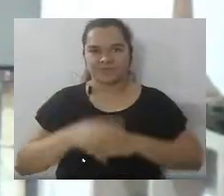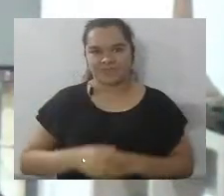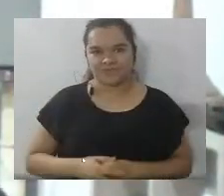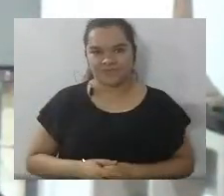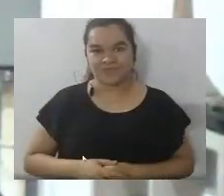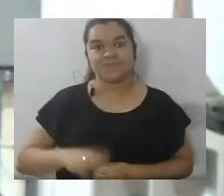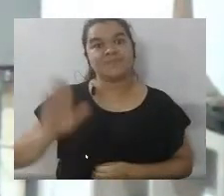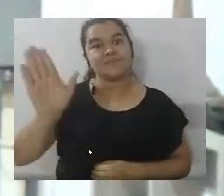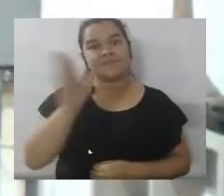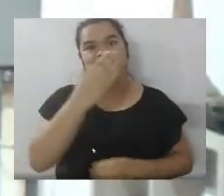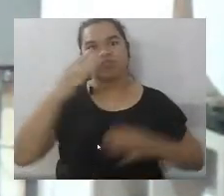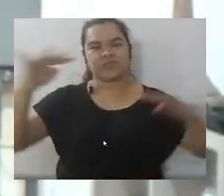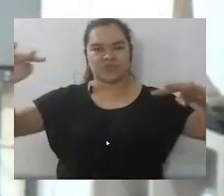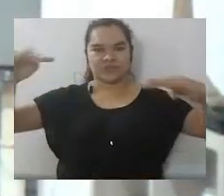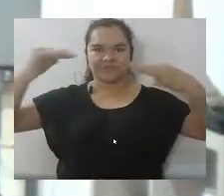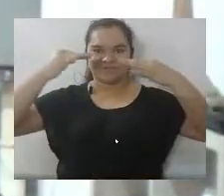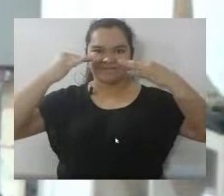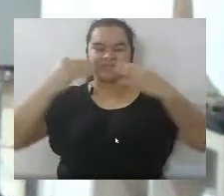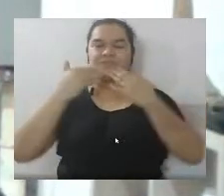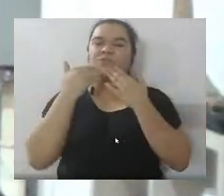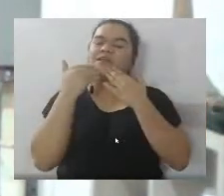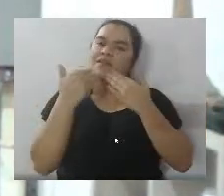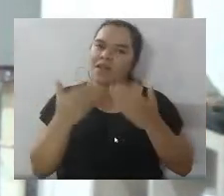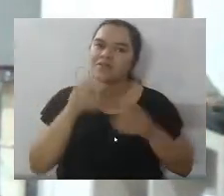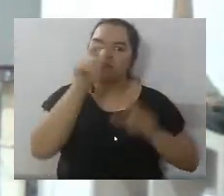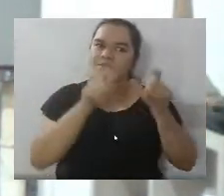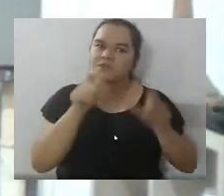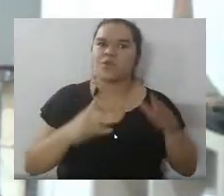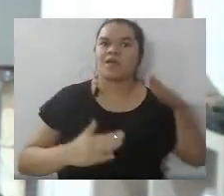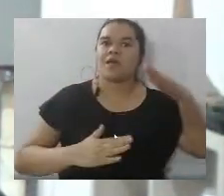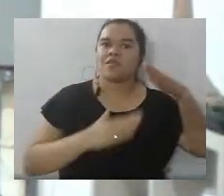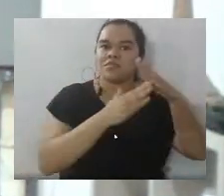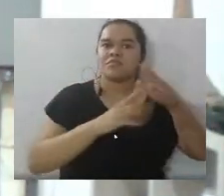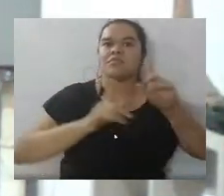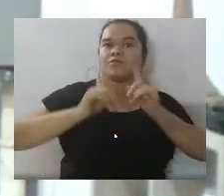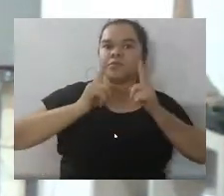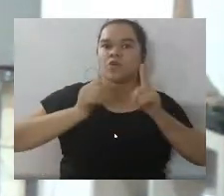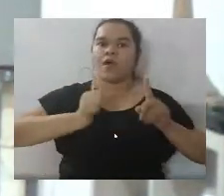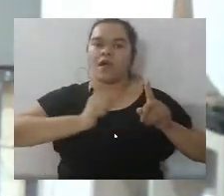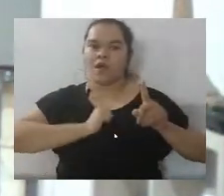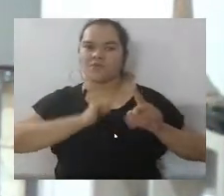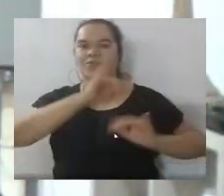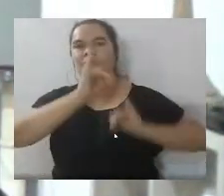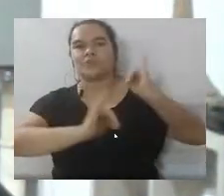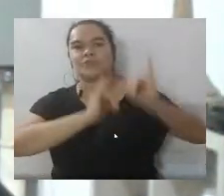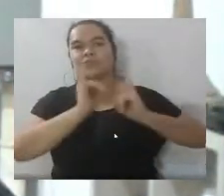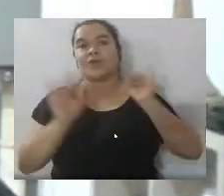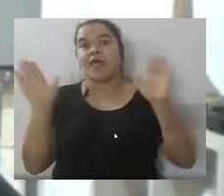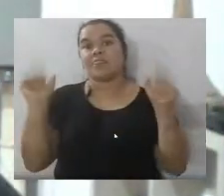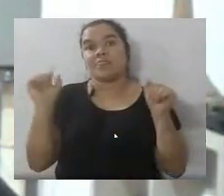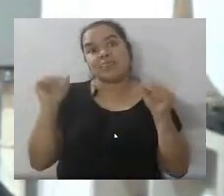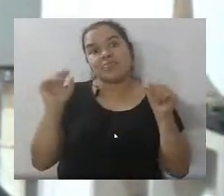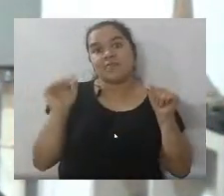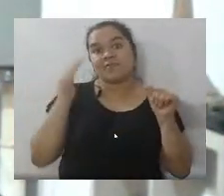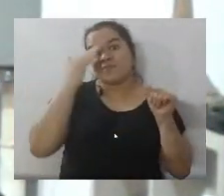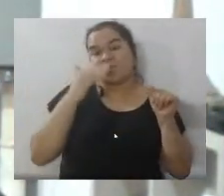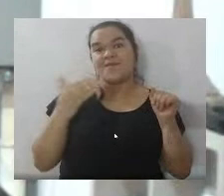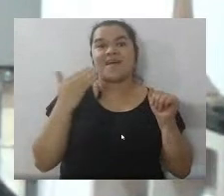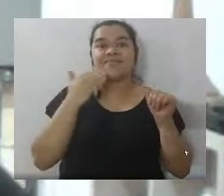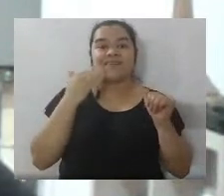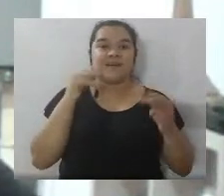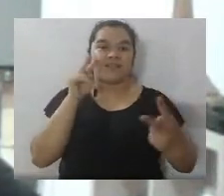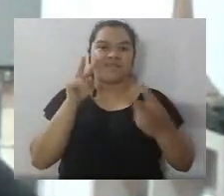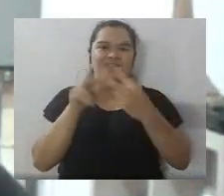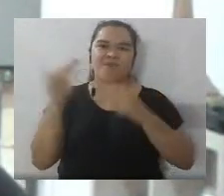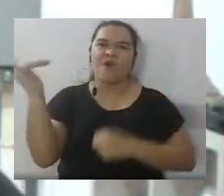que muchas gracias a todos nuestros participantes, disertantes y autoridades, y nos despedimos hasta esta tarde con un video institucional de la